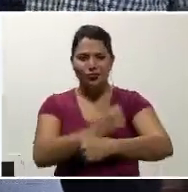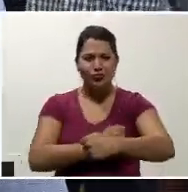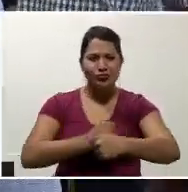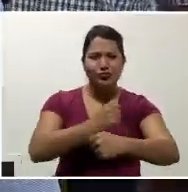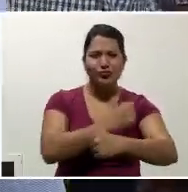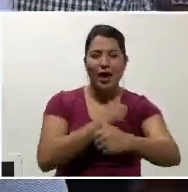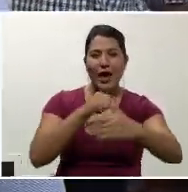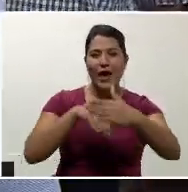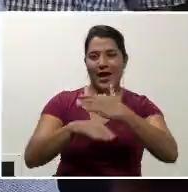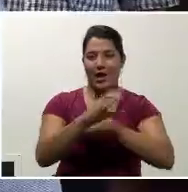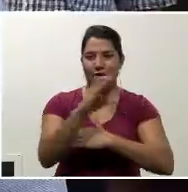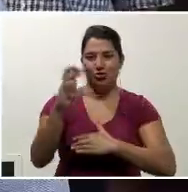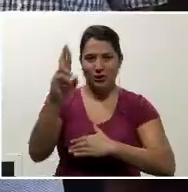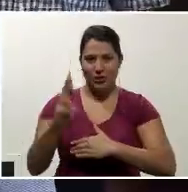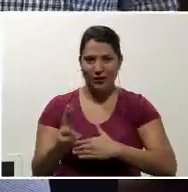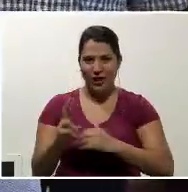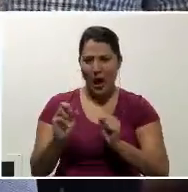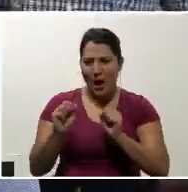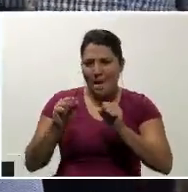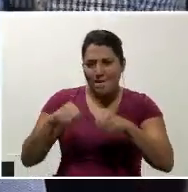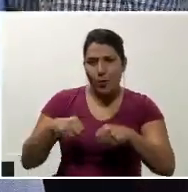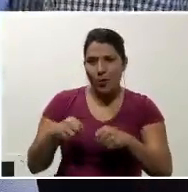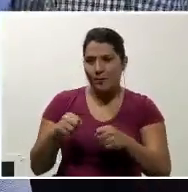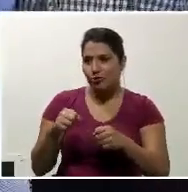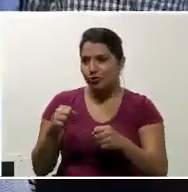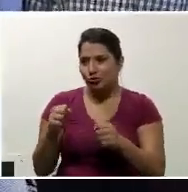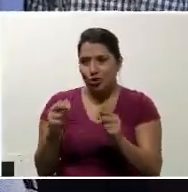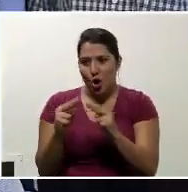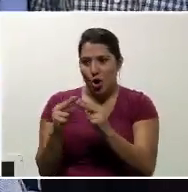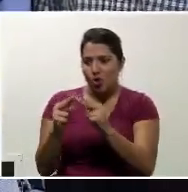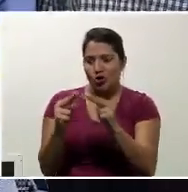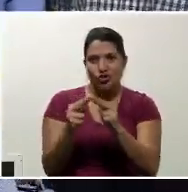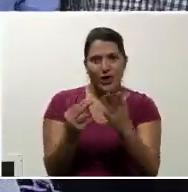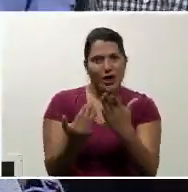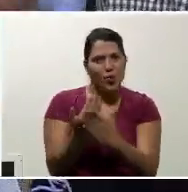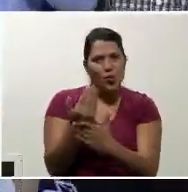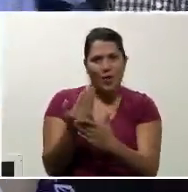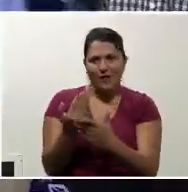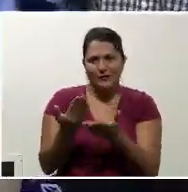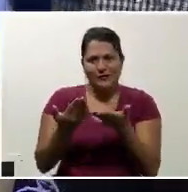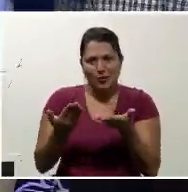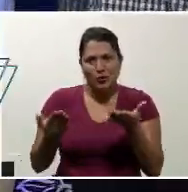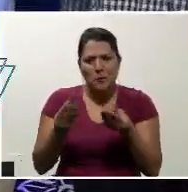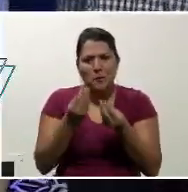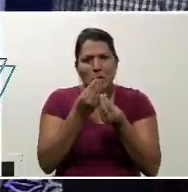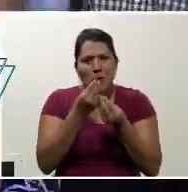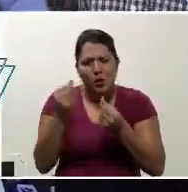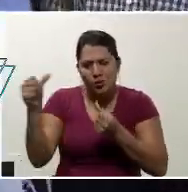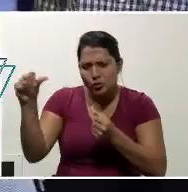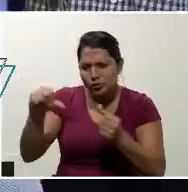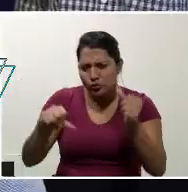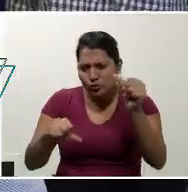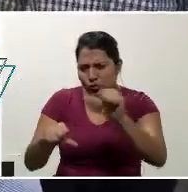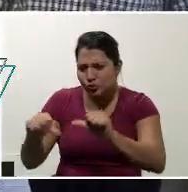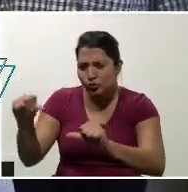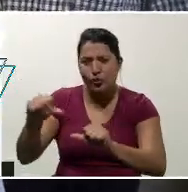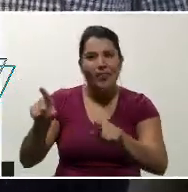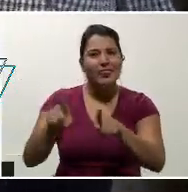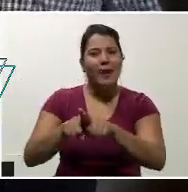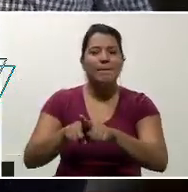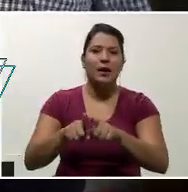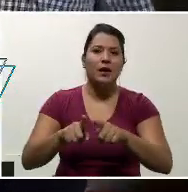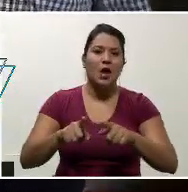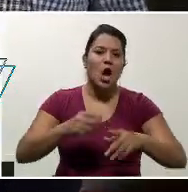vamos a descubrir un montón de ingredientes de nuestros sabores que tenemos efectivamente y también platillos